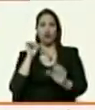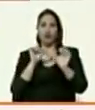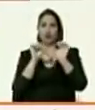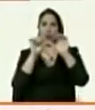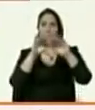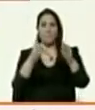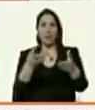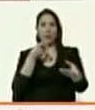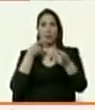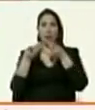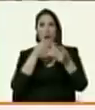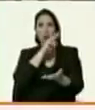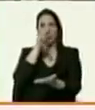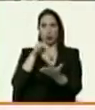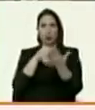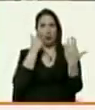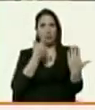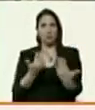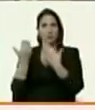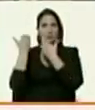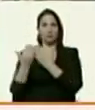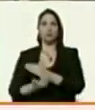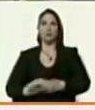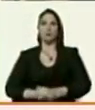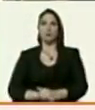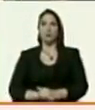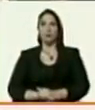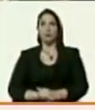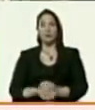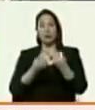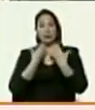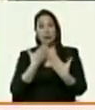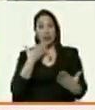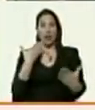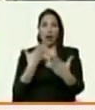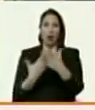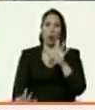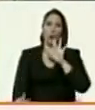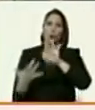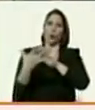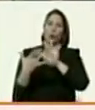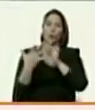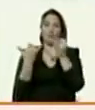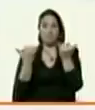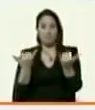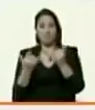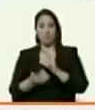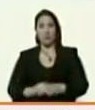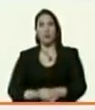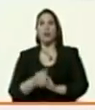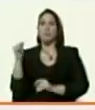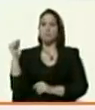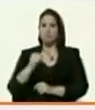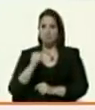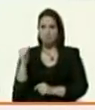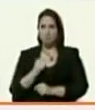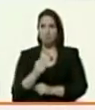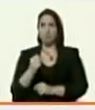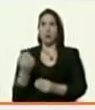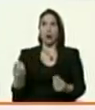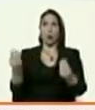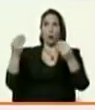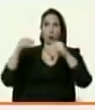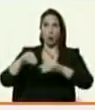Nacional. Graya, adelante. Feliz tarde. Bien, muchísimas gracias por el contacto a esta hora. En efecto, a propósito de los